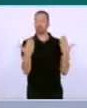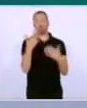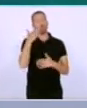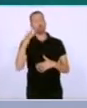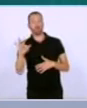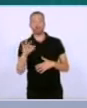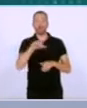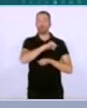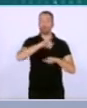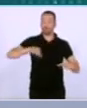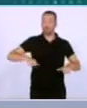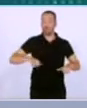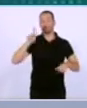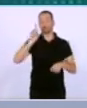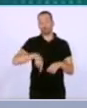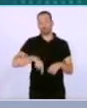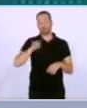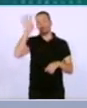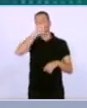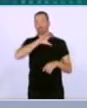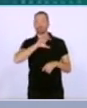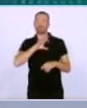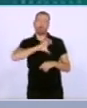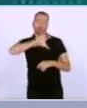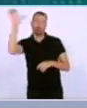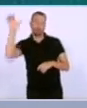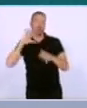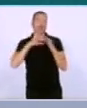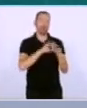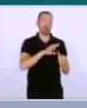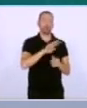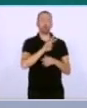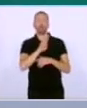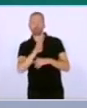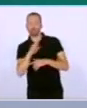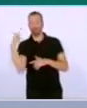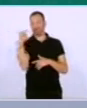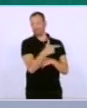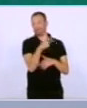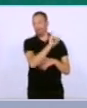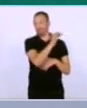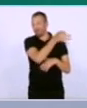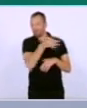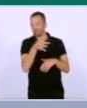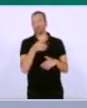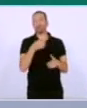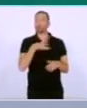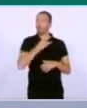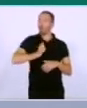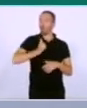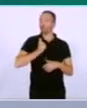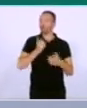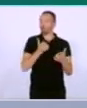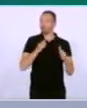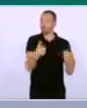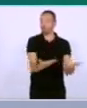estados miembros que tienen regiones ultra periféricas en la Unión Europea pues han sabido aprovechar ese esos